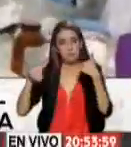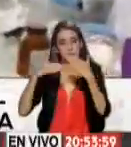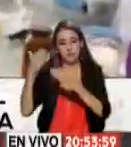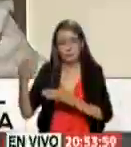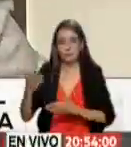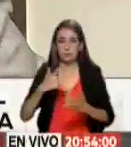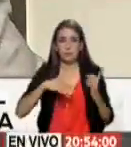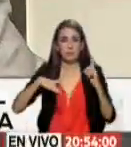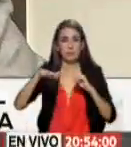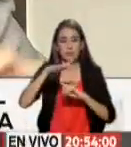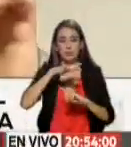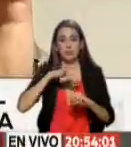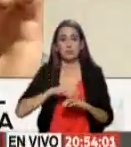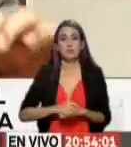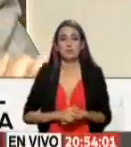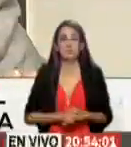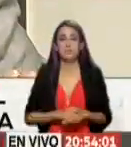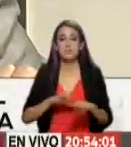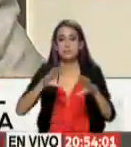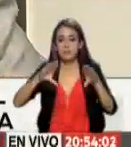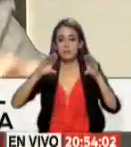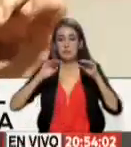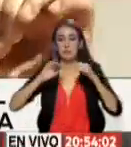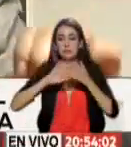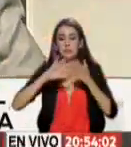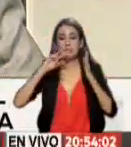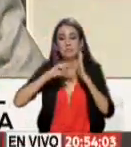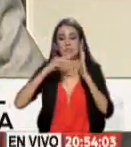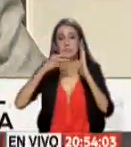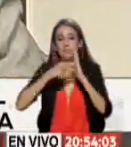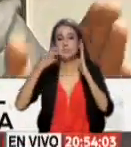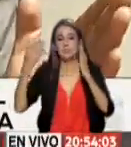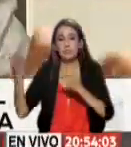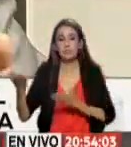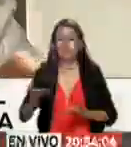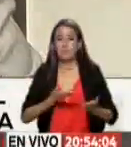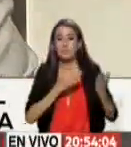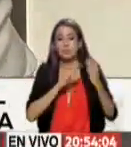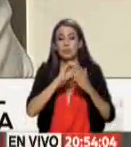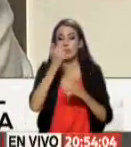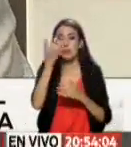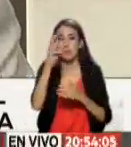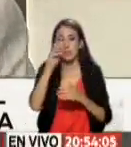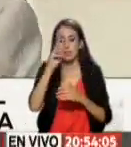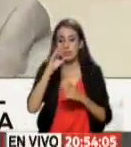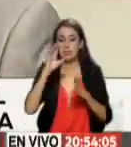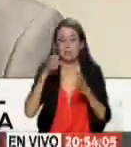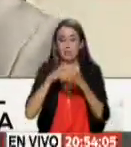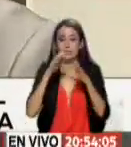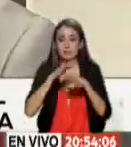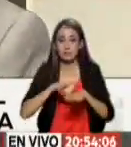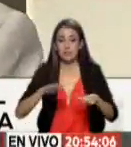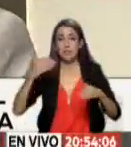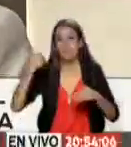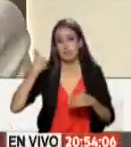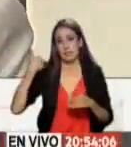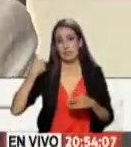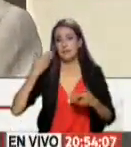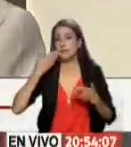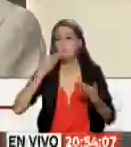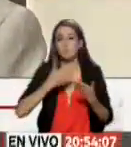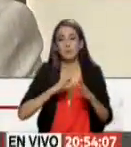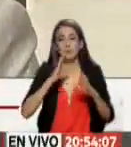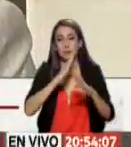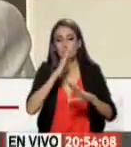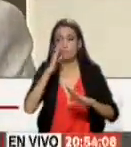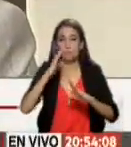este ámbito. ¿Cómo se posicionan tecnológicamente y de acuerdo a un peso las 16 categorías de robots? Por ejemplo, tenemos robot tipo